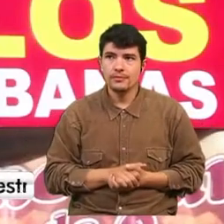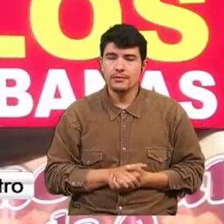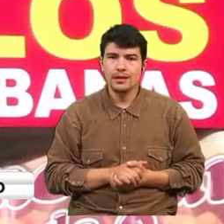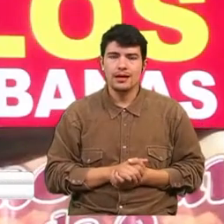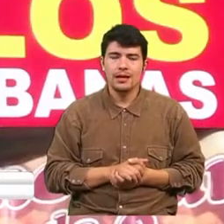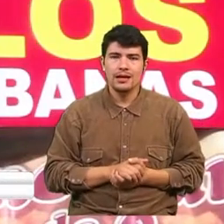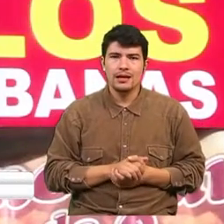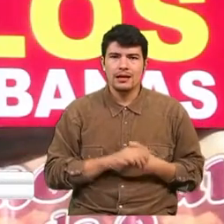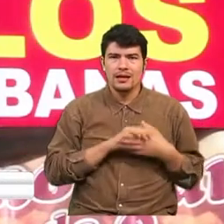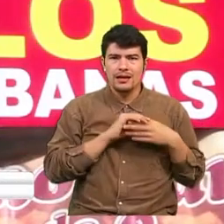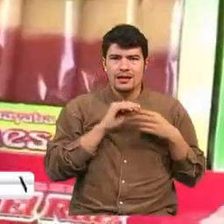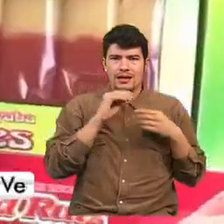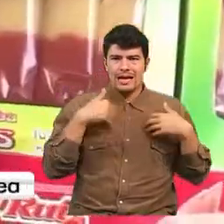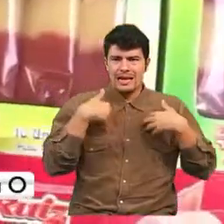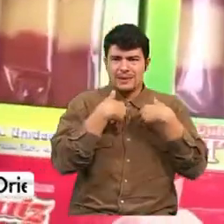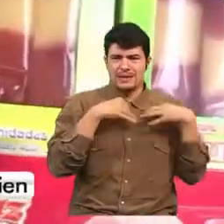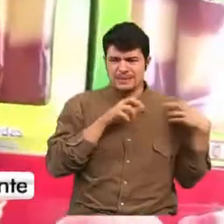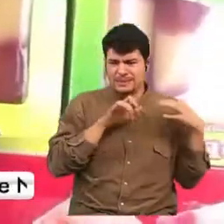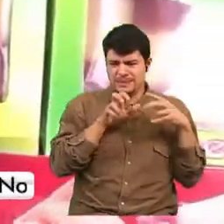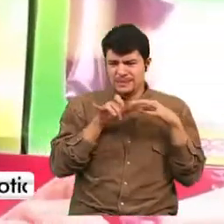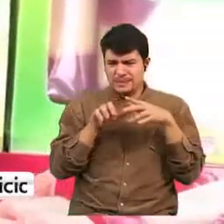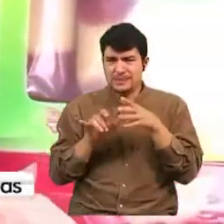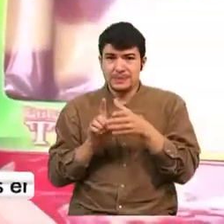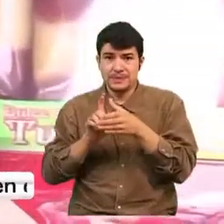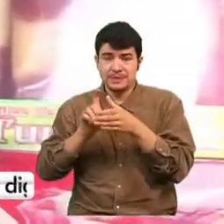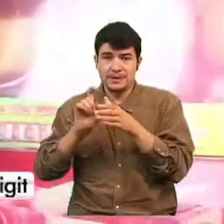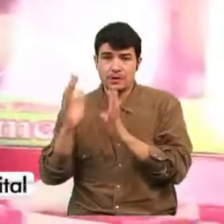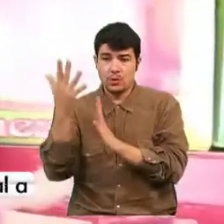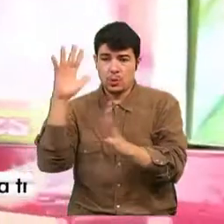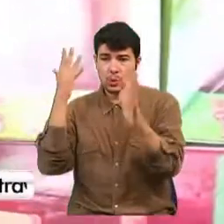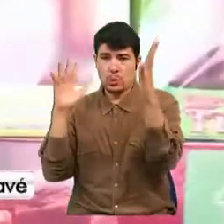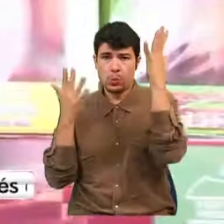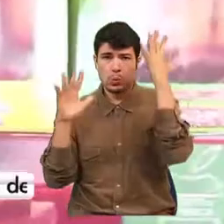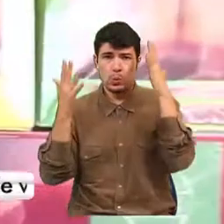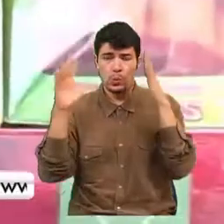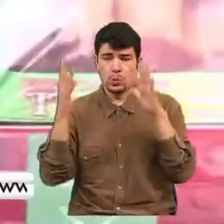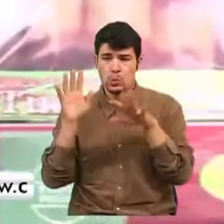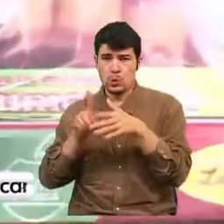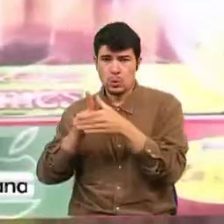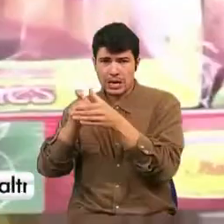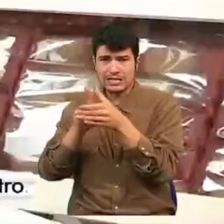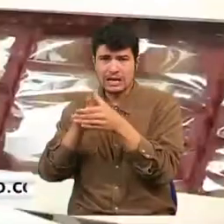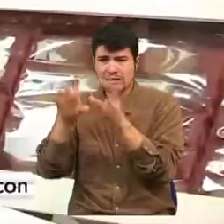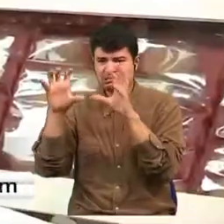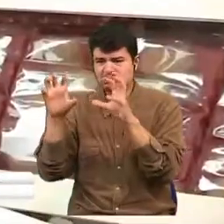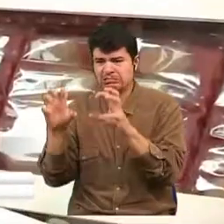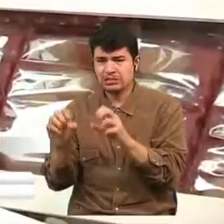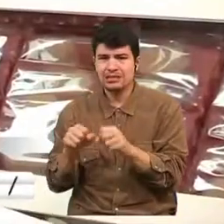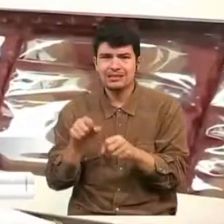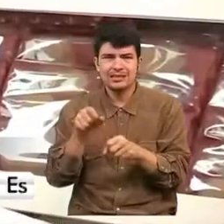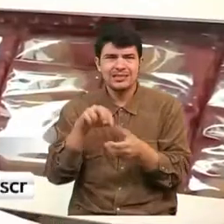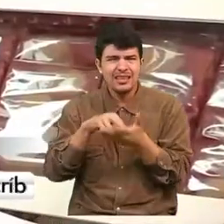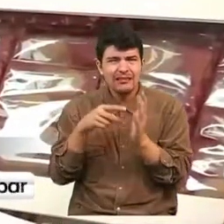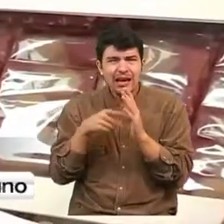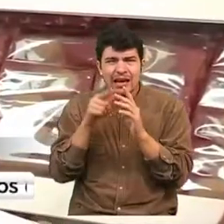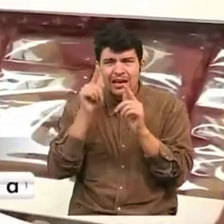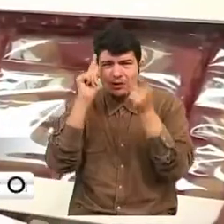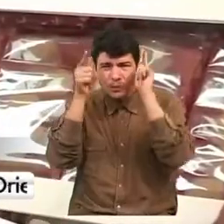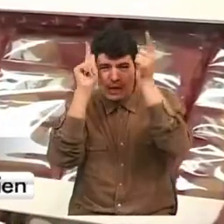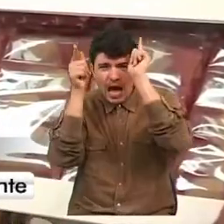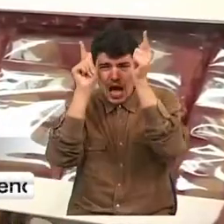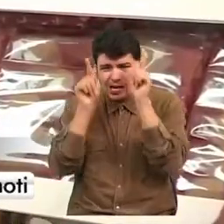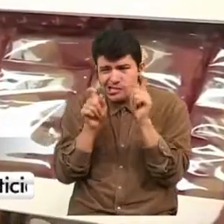plaga acabó con esta tradición y los cultivos de guayaba. Al parecer fue una plaga como hormiguitas, así que lo